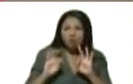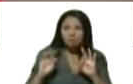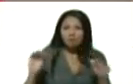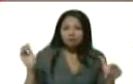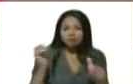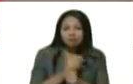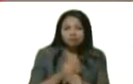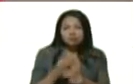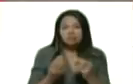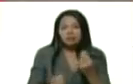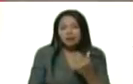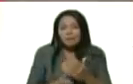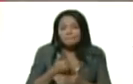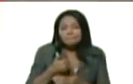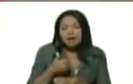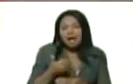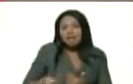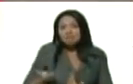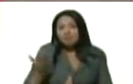la acción.